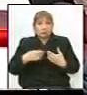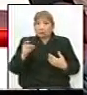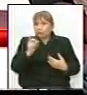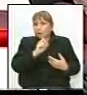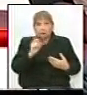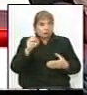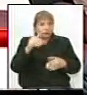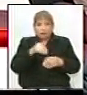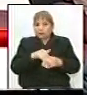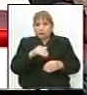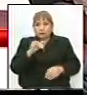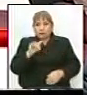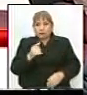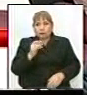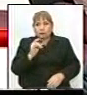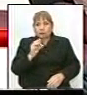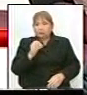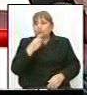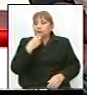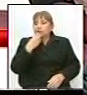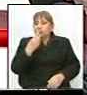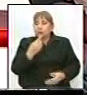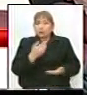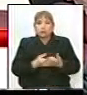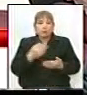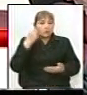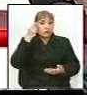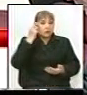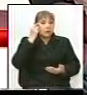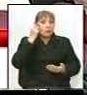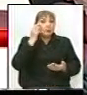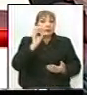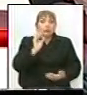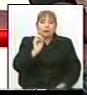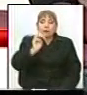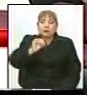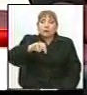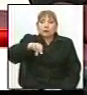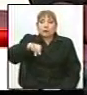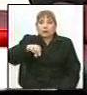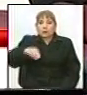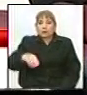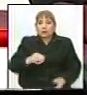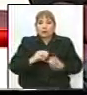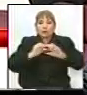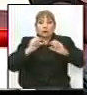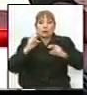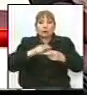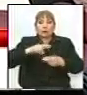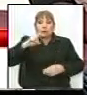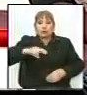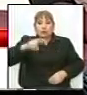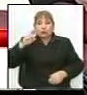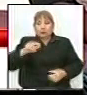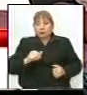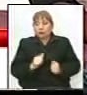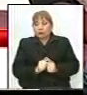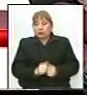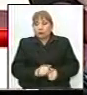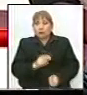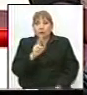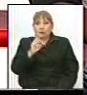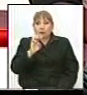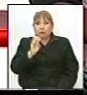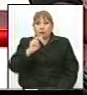el jurado, la hace tratándose de partidos políticos, OMPE, y tratándose de movimientos regionales,